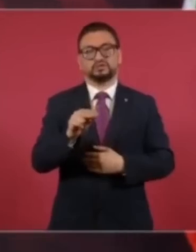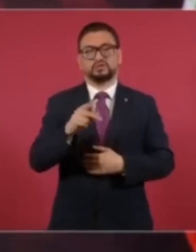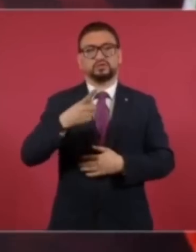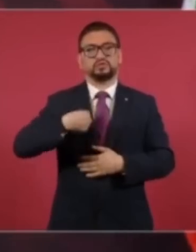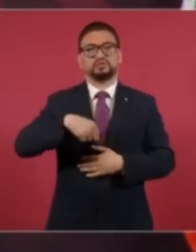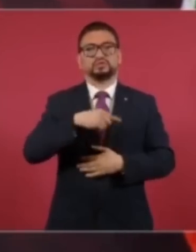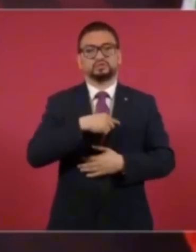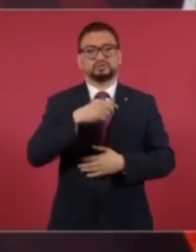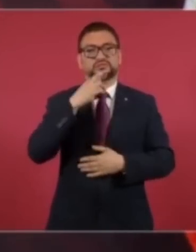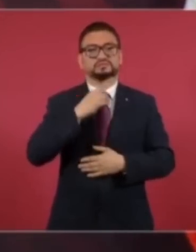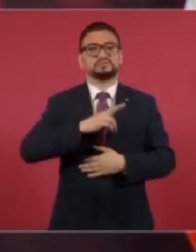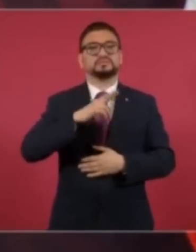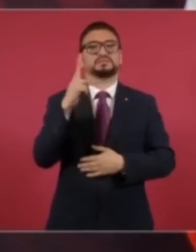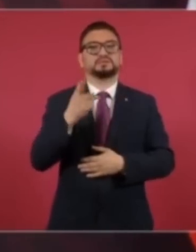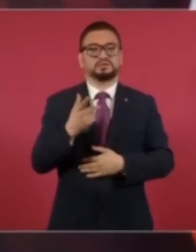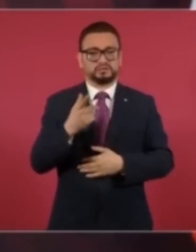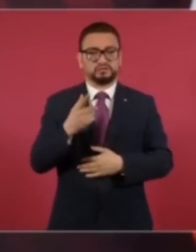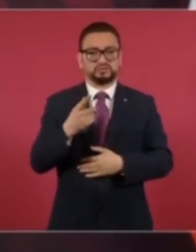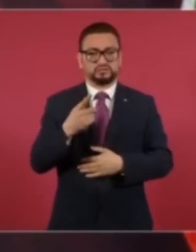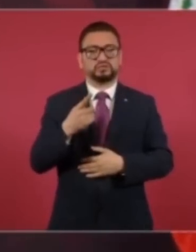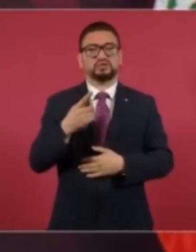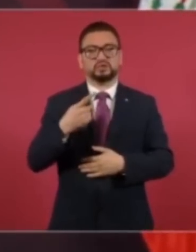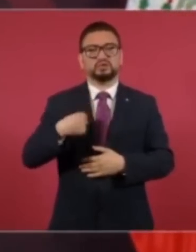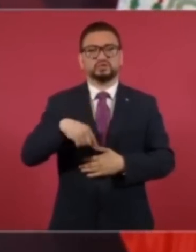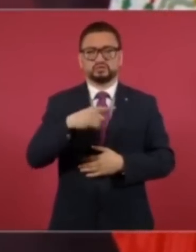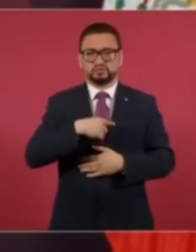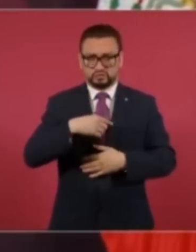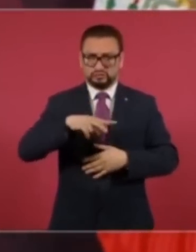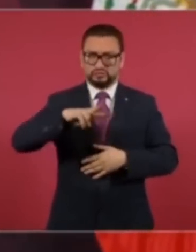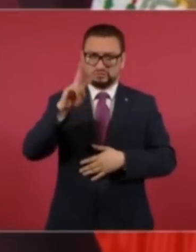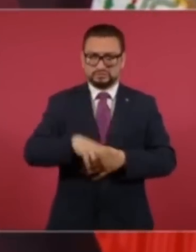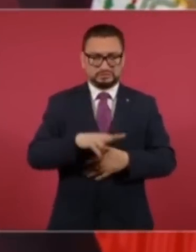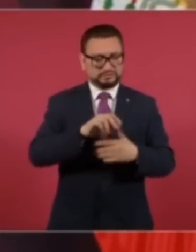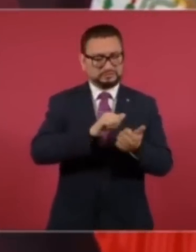Vamos a que se lleve a cabo una verdadera transformación